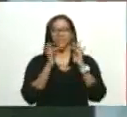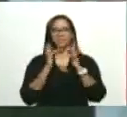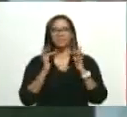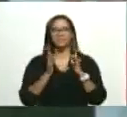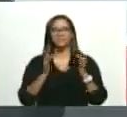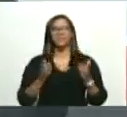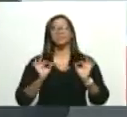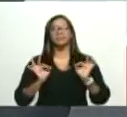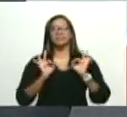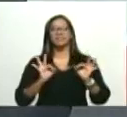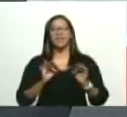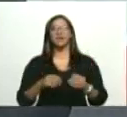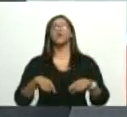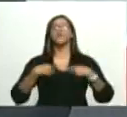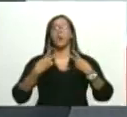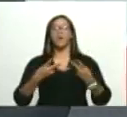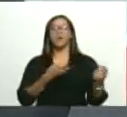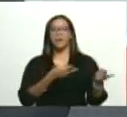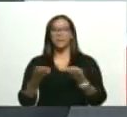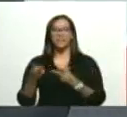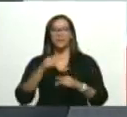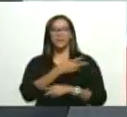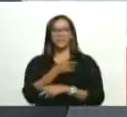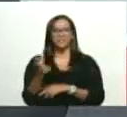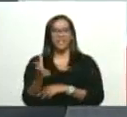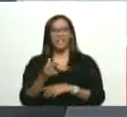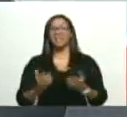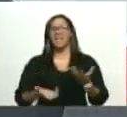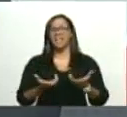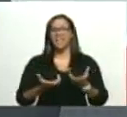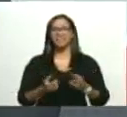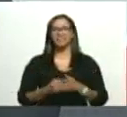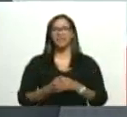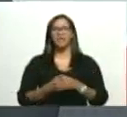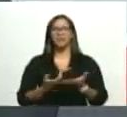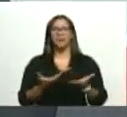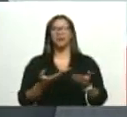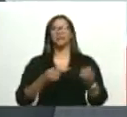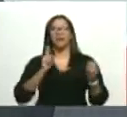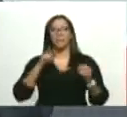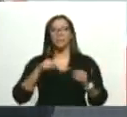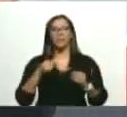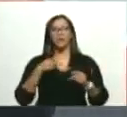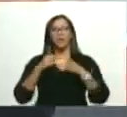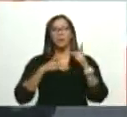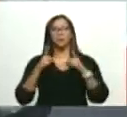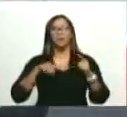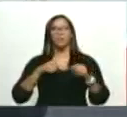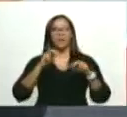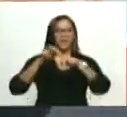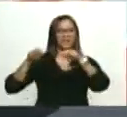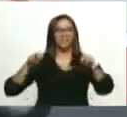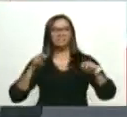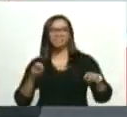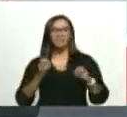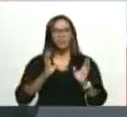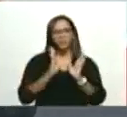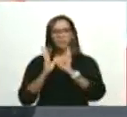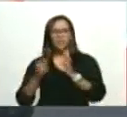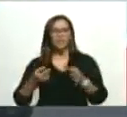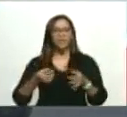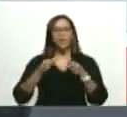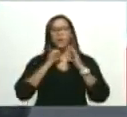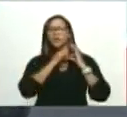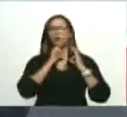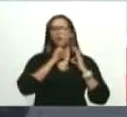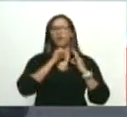que vienen nuevos invitados para 360 en caliente y para dar la oportunidad de que producción pueda colocar las sillas, colocar los micrófonos y